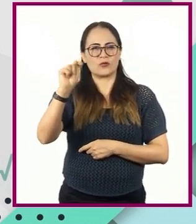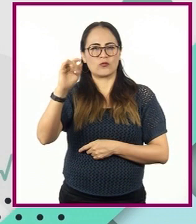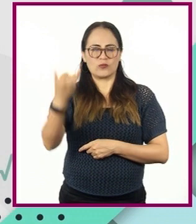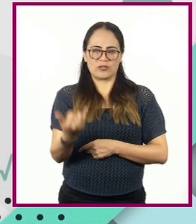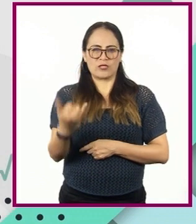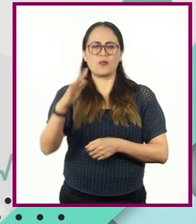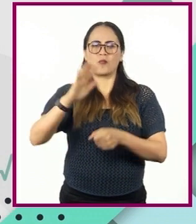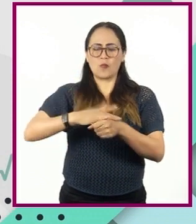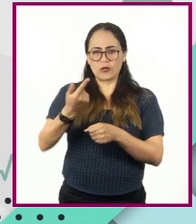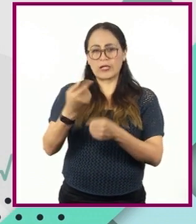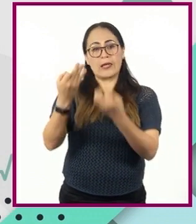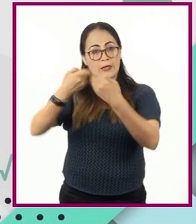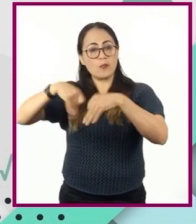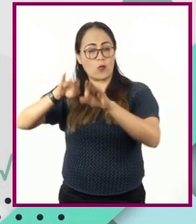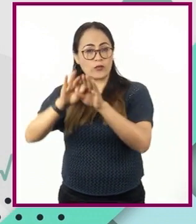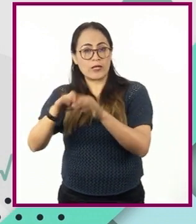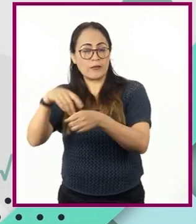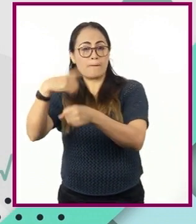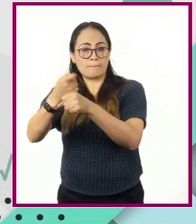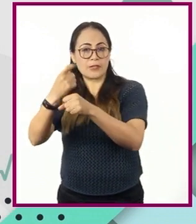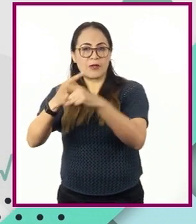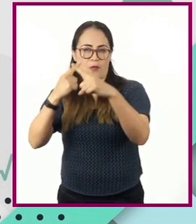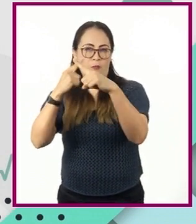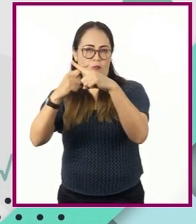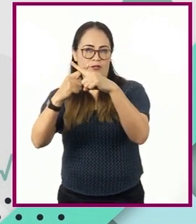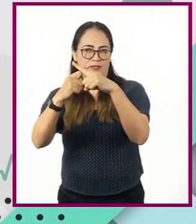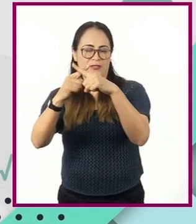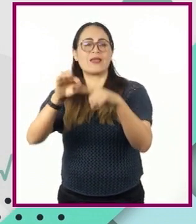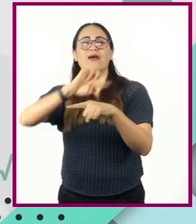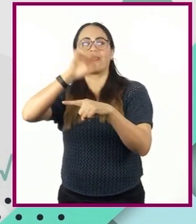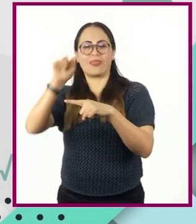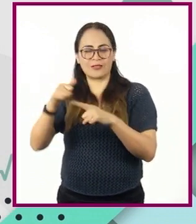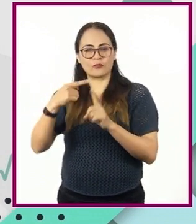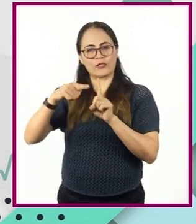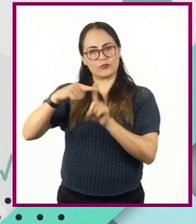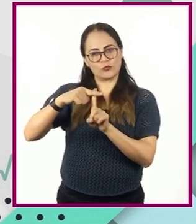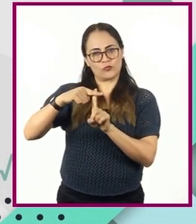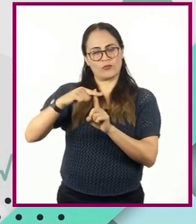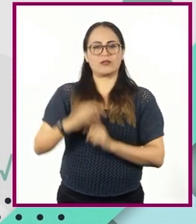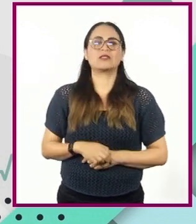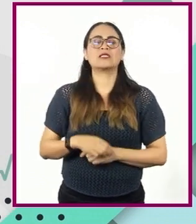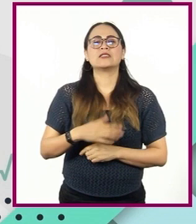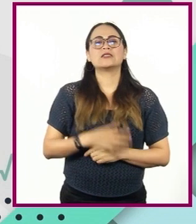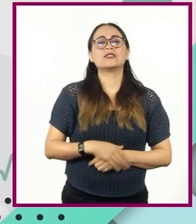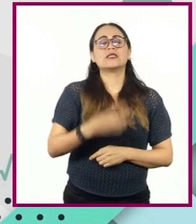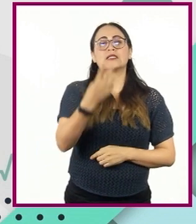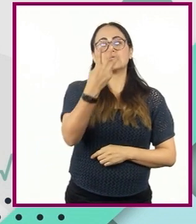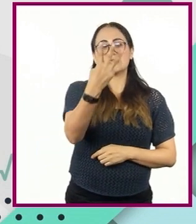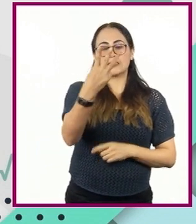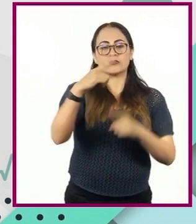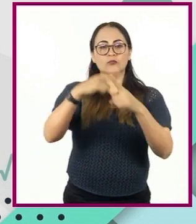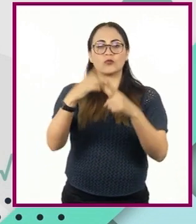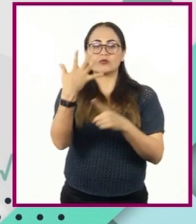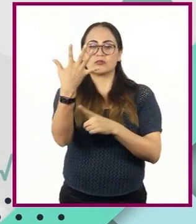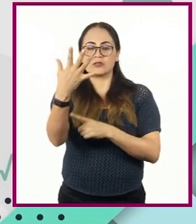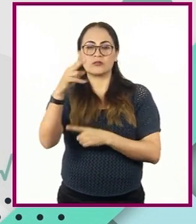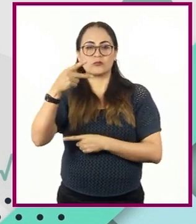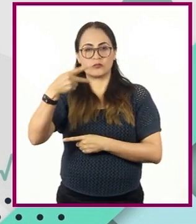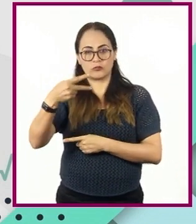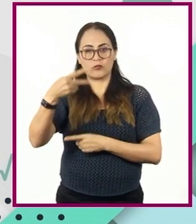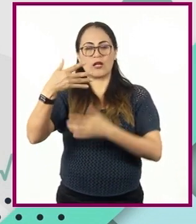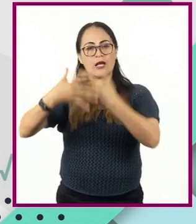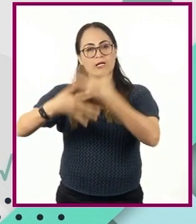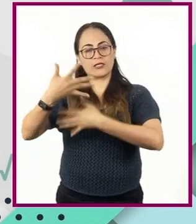orden de prioridad, se obtiene primero el producto y luego la suma. Y como 3 por 5 es igual a 15, por lo